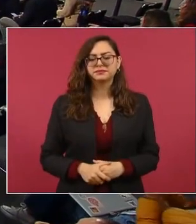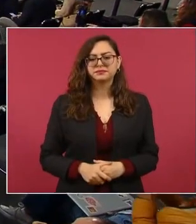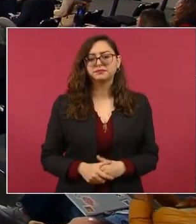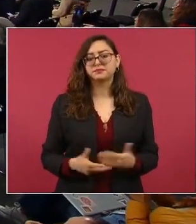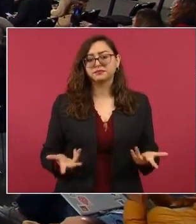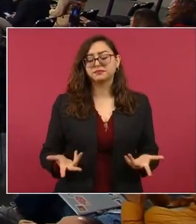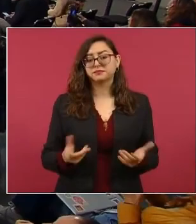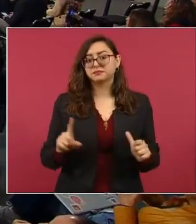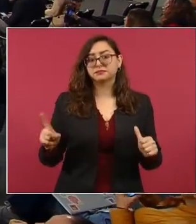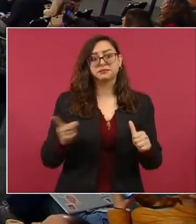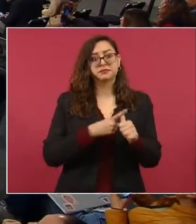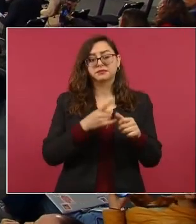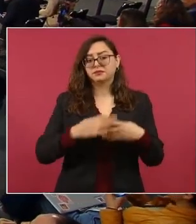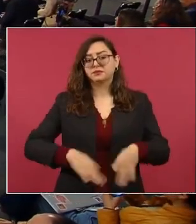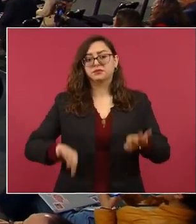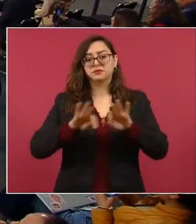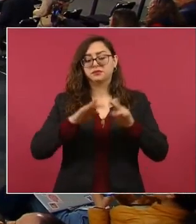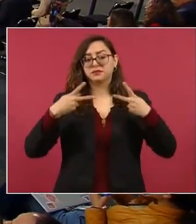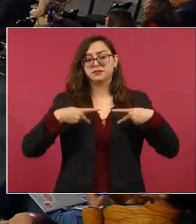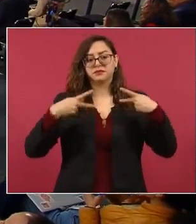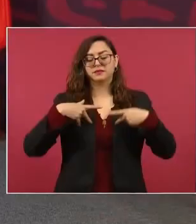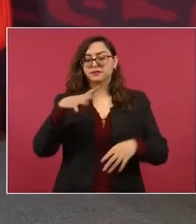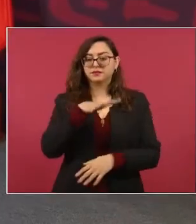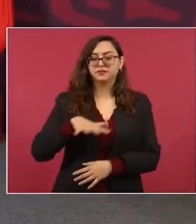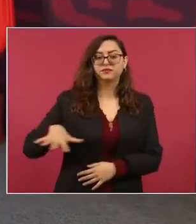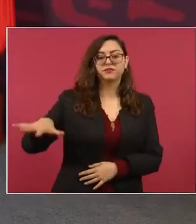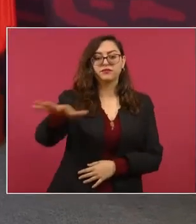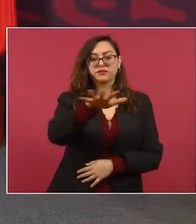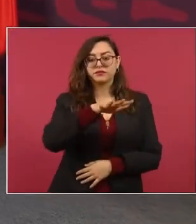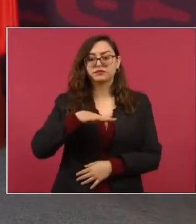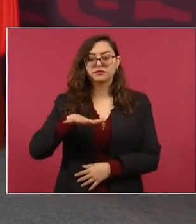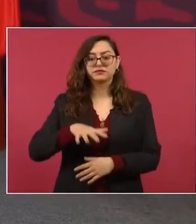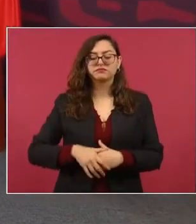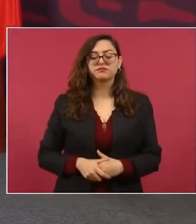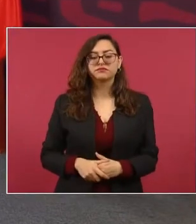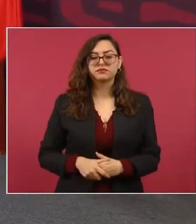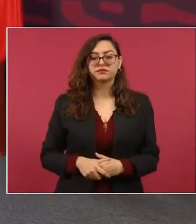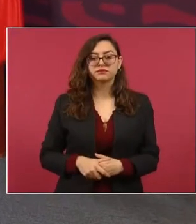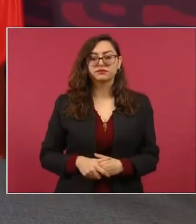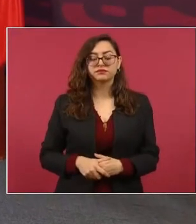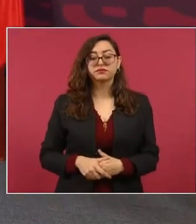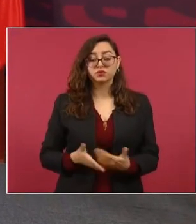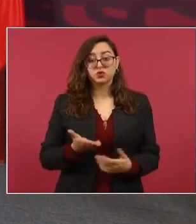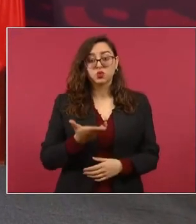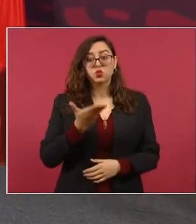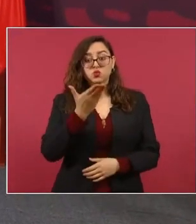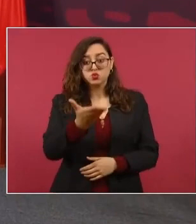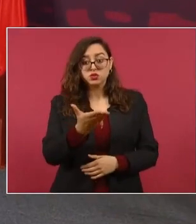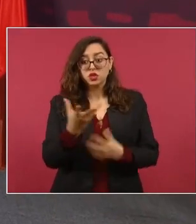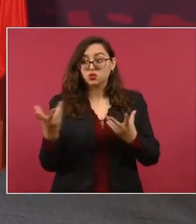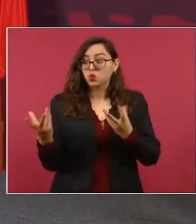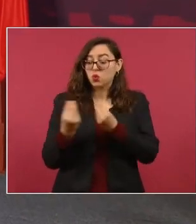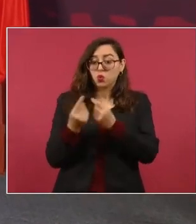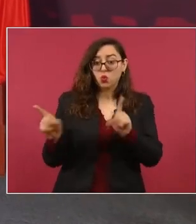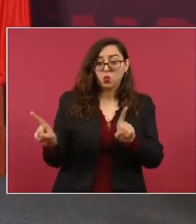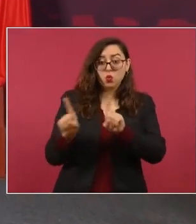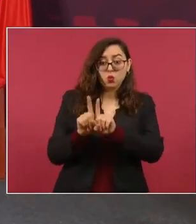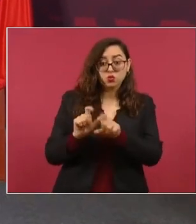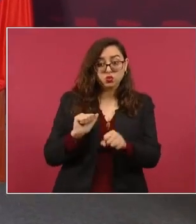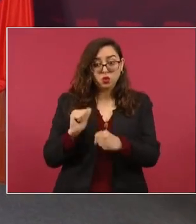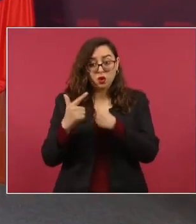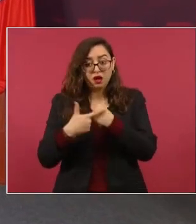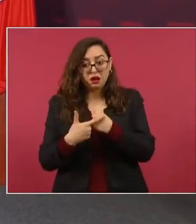está de por medio el interés general, el interés del pueblo. ¿Usted se va a reunir con ella próximamente?